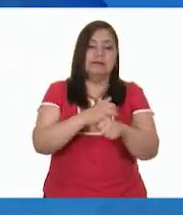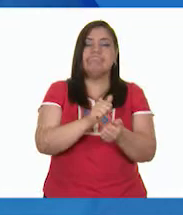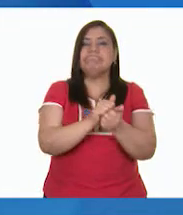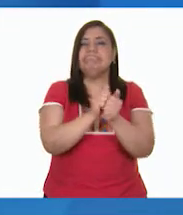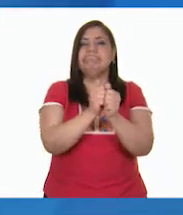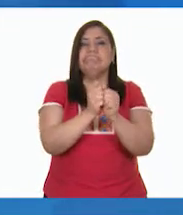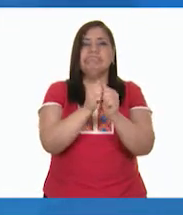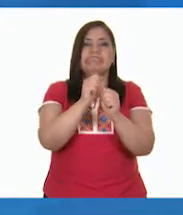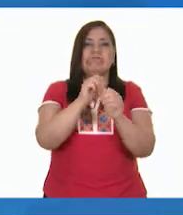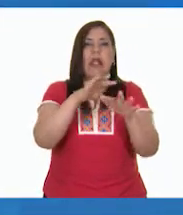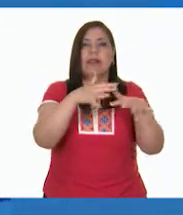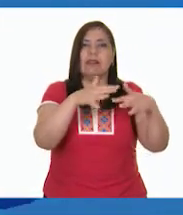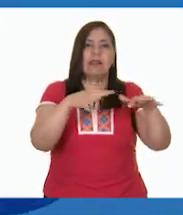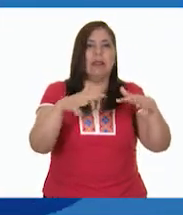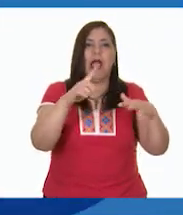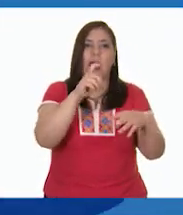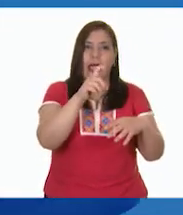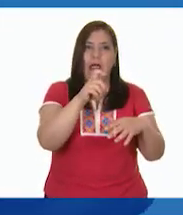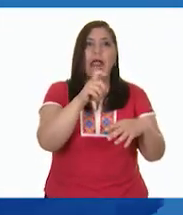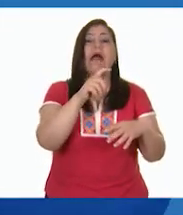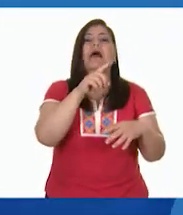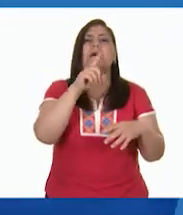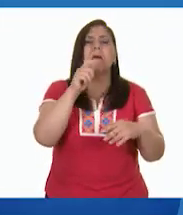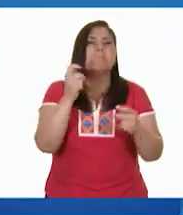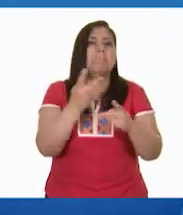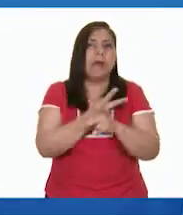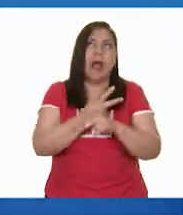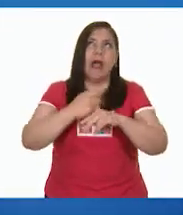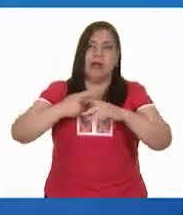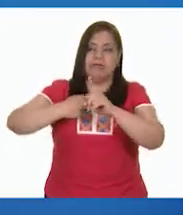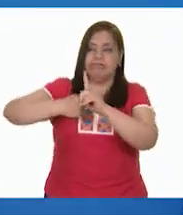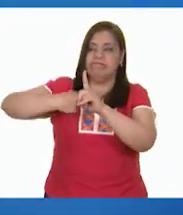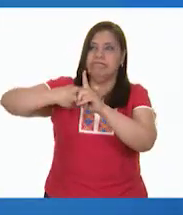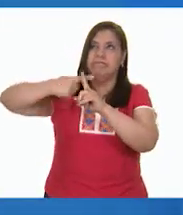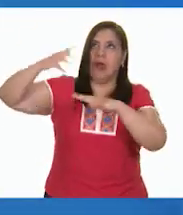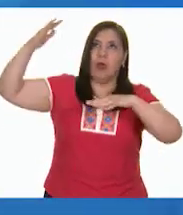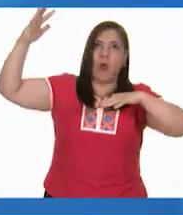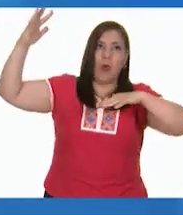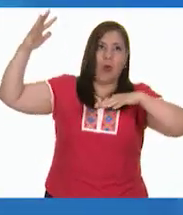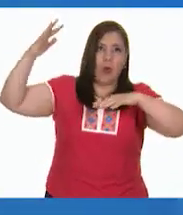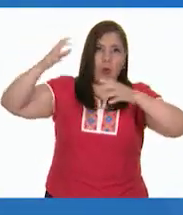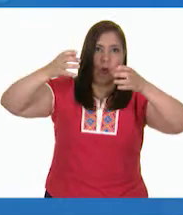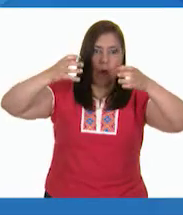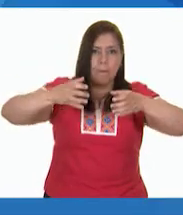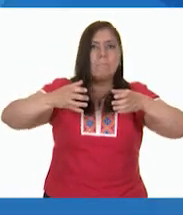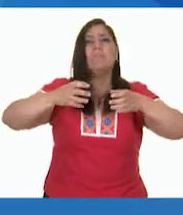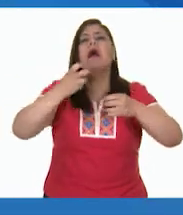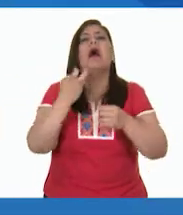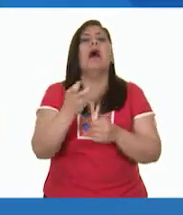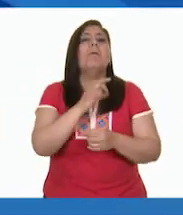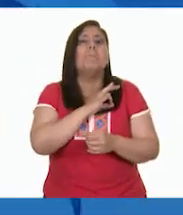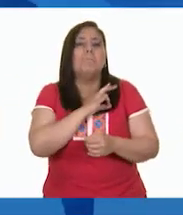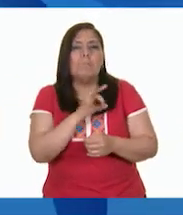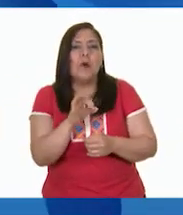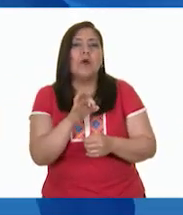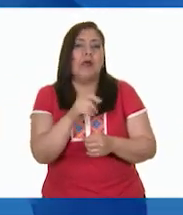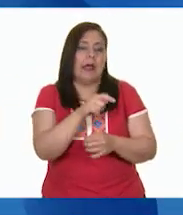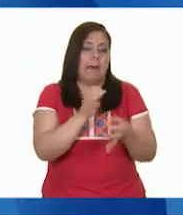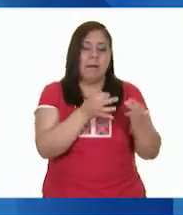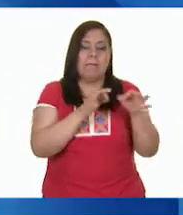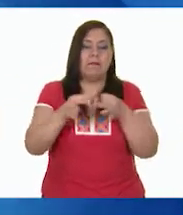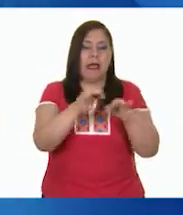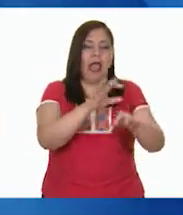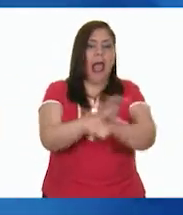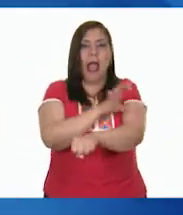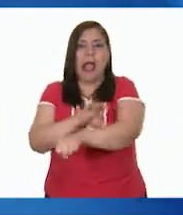líquido. ¿Qué está pasando? Estamos aumentando la temperatura. La temperatura le da energía a las partículas de nuestro